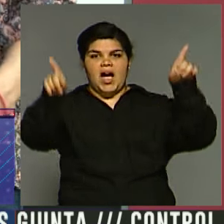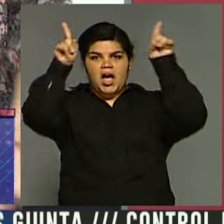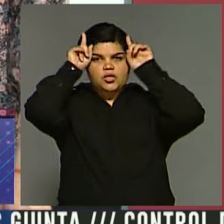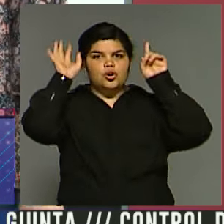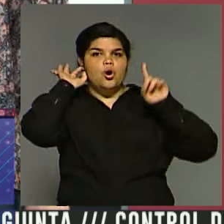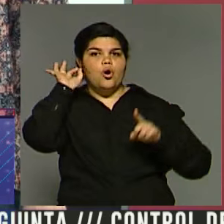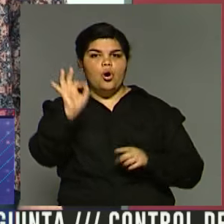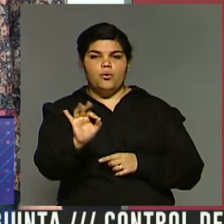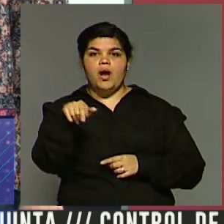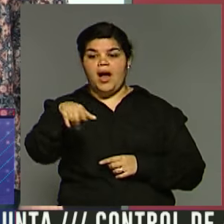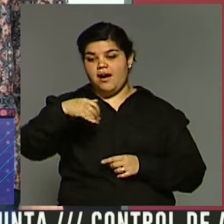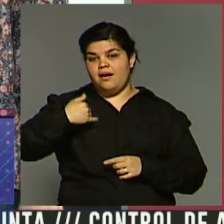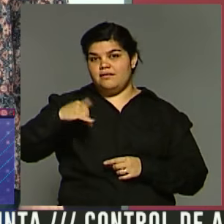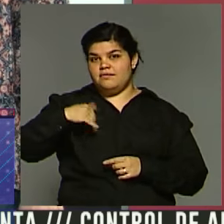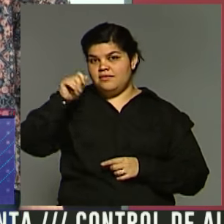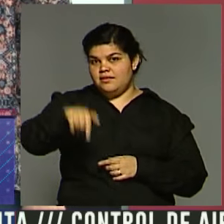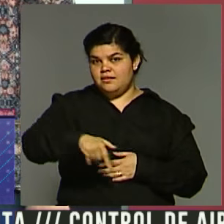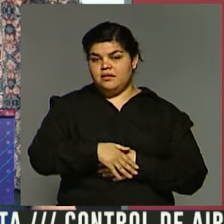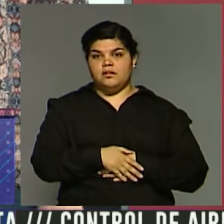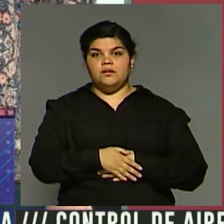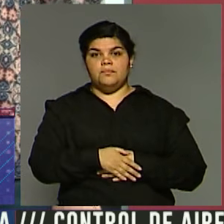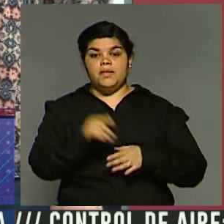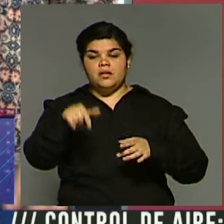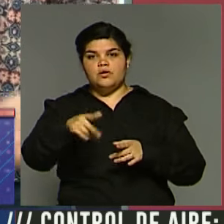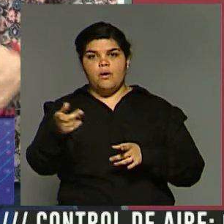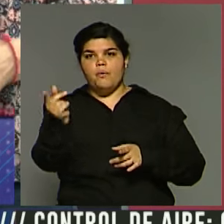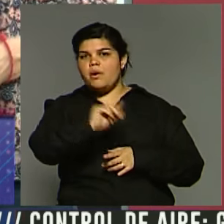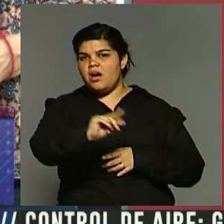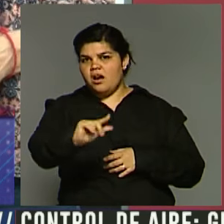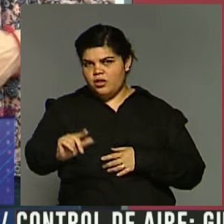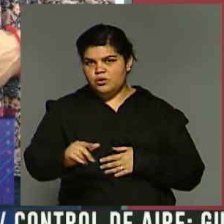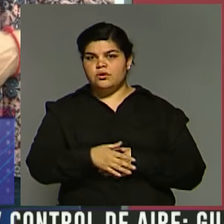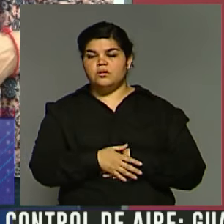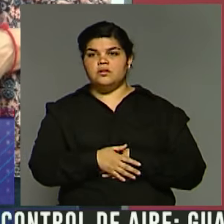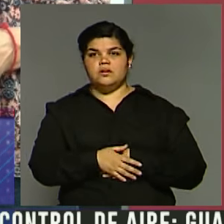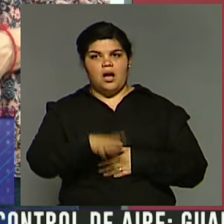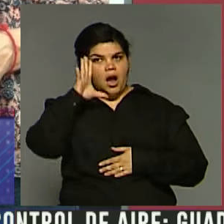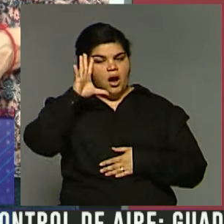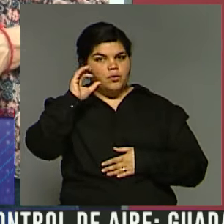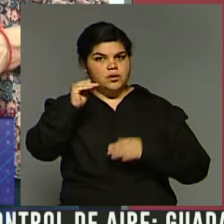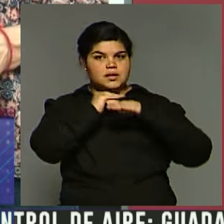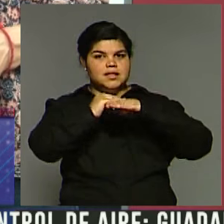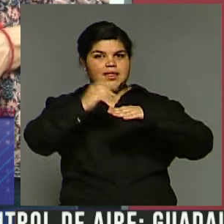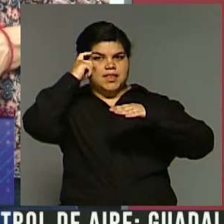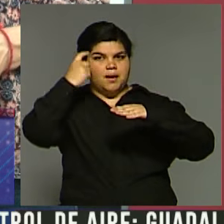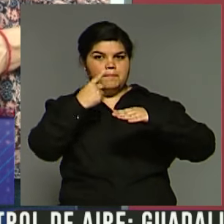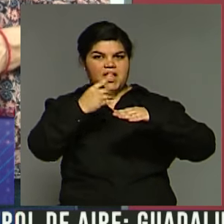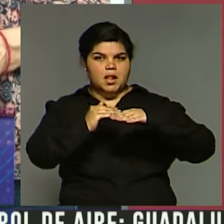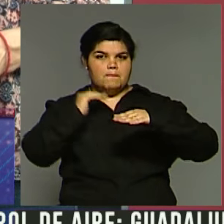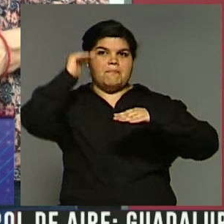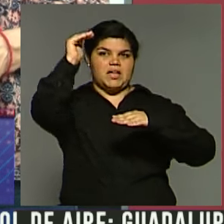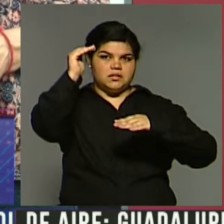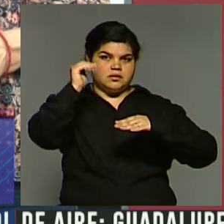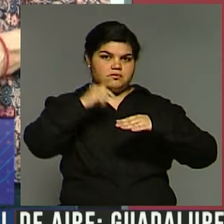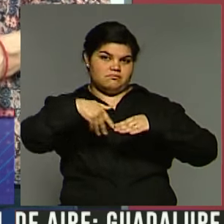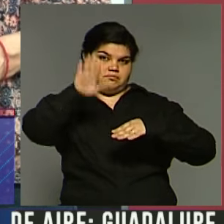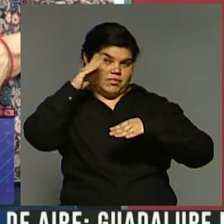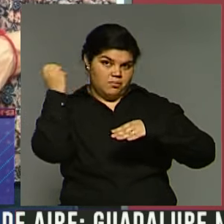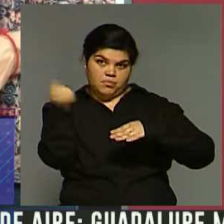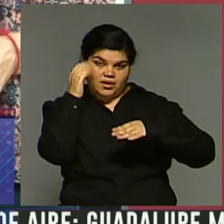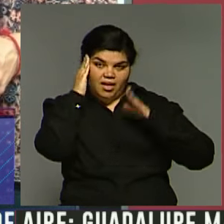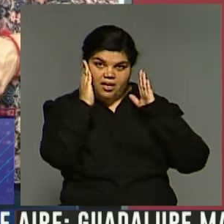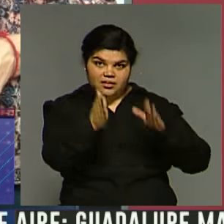en Argentina con otros equipos porque justamente son los más económicos. Bien. Recuerden que la vara se levantó arriba de los 10.000 pesos. Bueno. Eso ténganlo en cuenta. Por